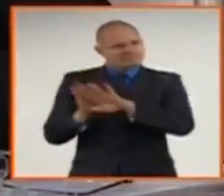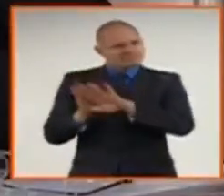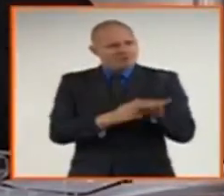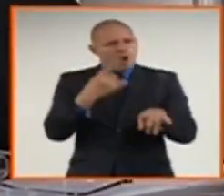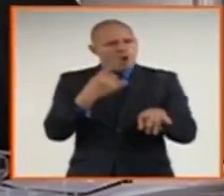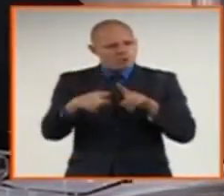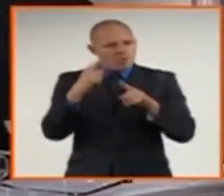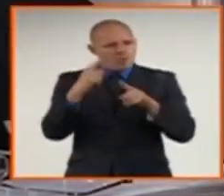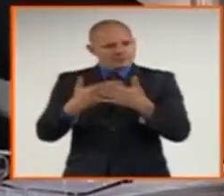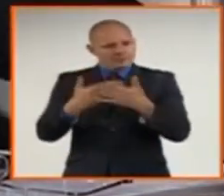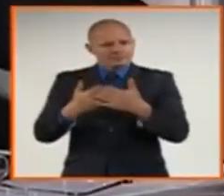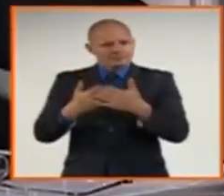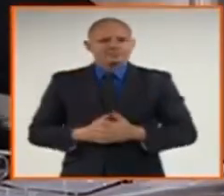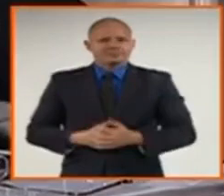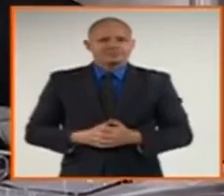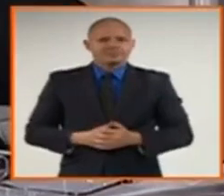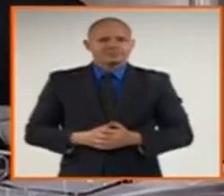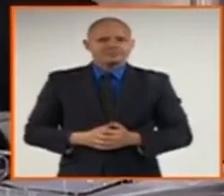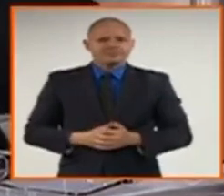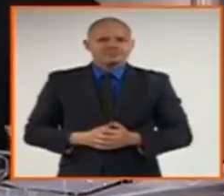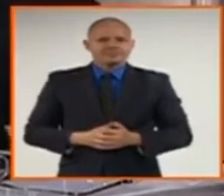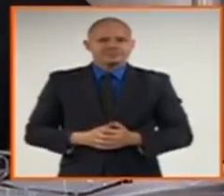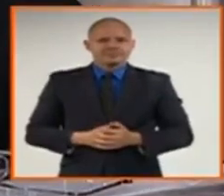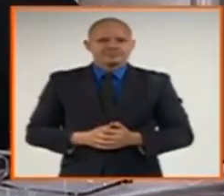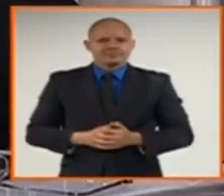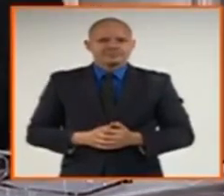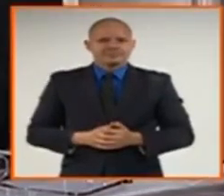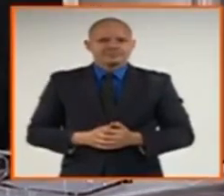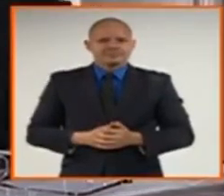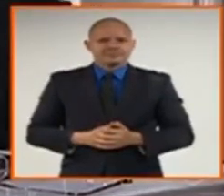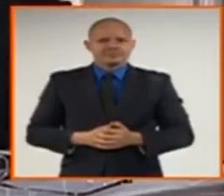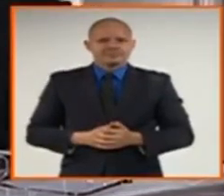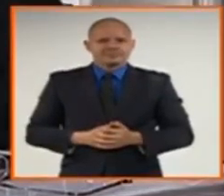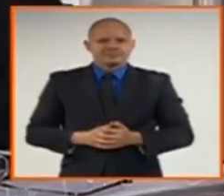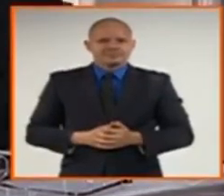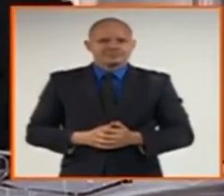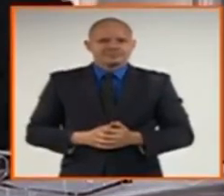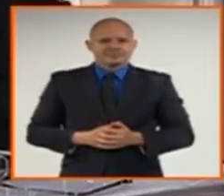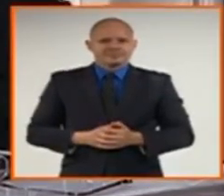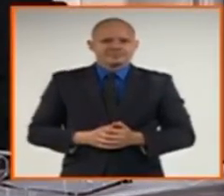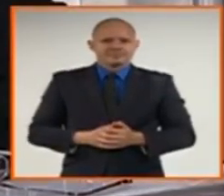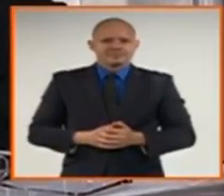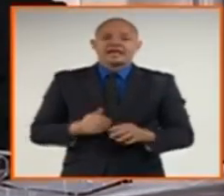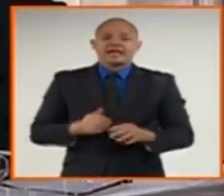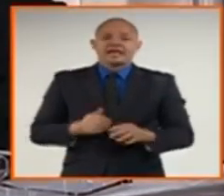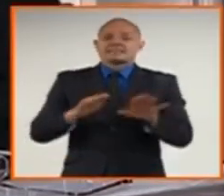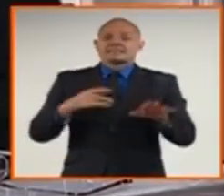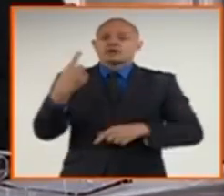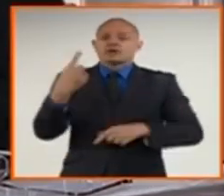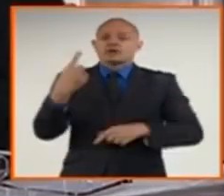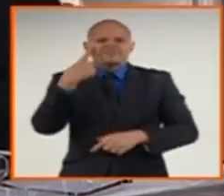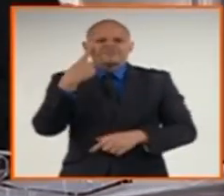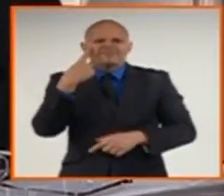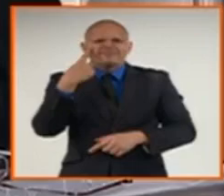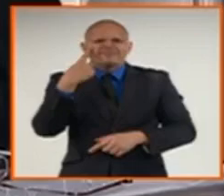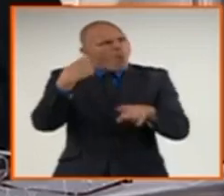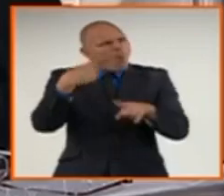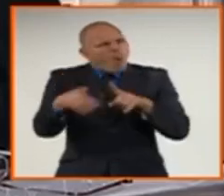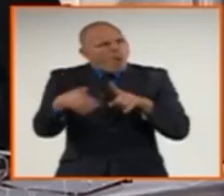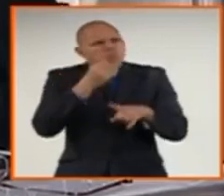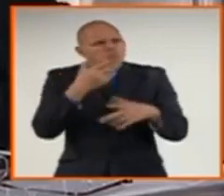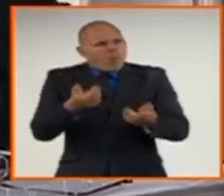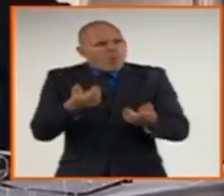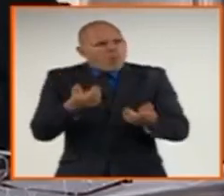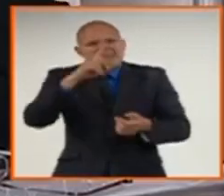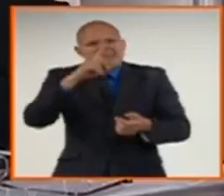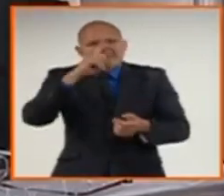mismo sucede, y esto lo hicimos más recientemente, que buscamos qué era lo que ocurría en los niños más chiquiticos en comparación con los